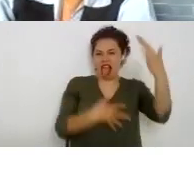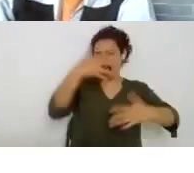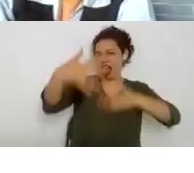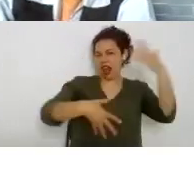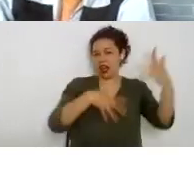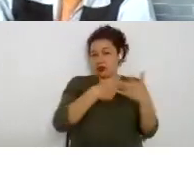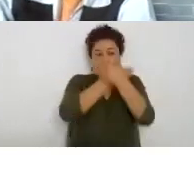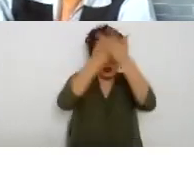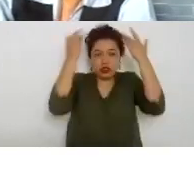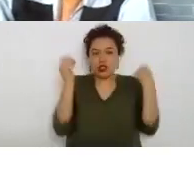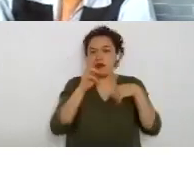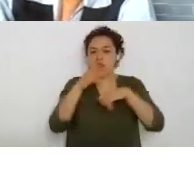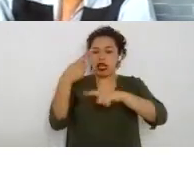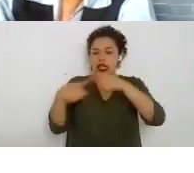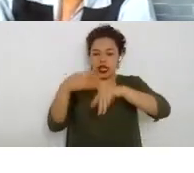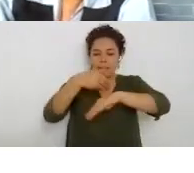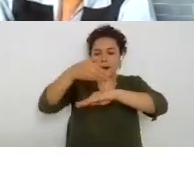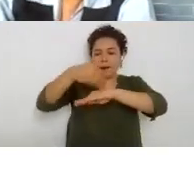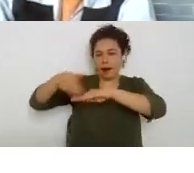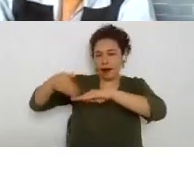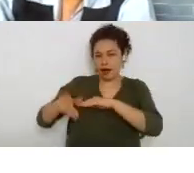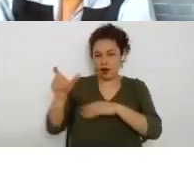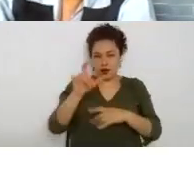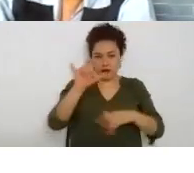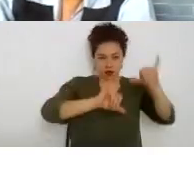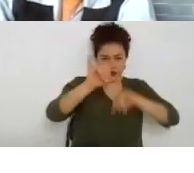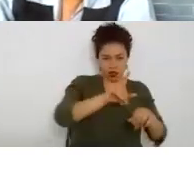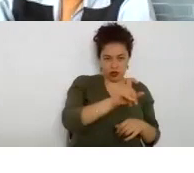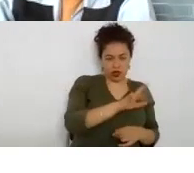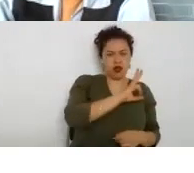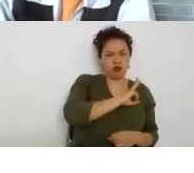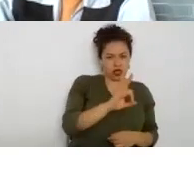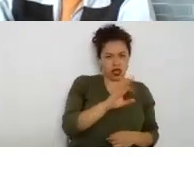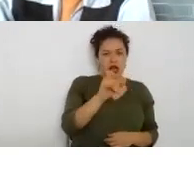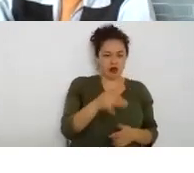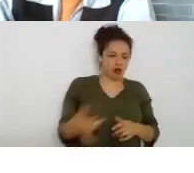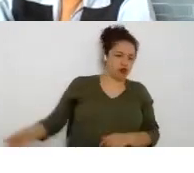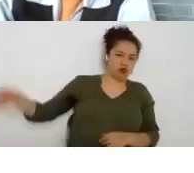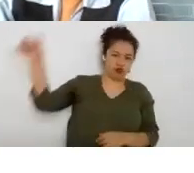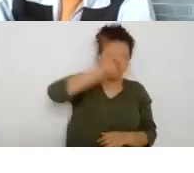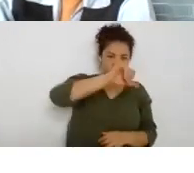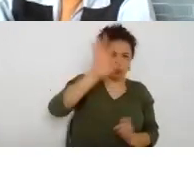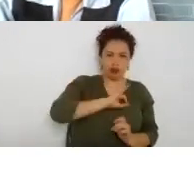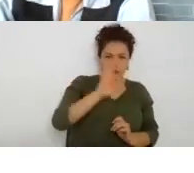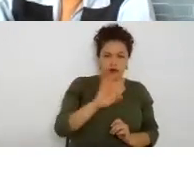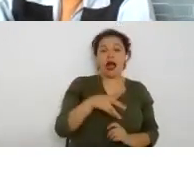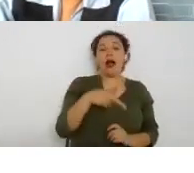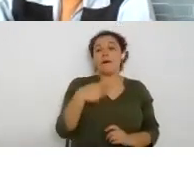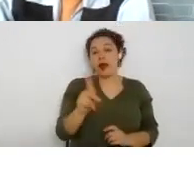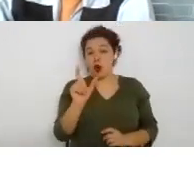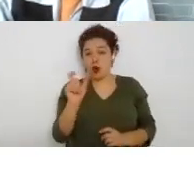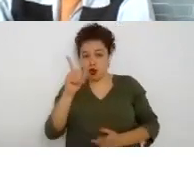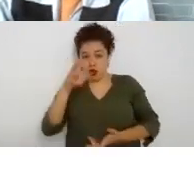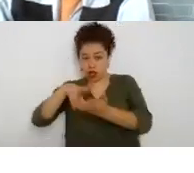¿Ok? Entonces, cuando se trata de sustancias líquidas acuosas, podemos aplicar agua. Cuando se trata de